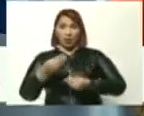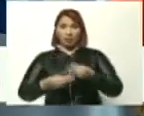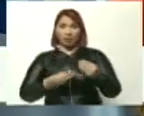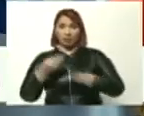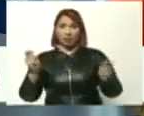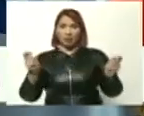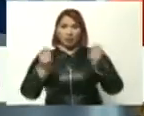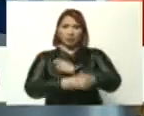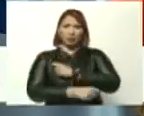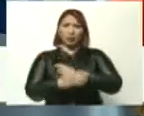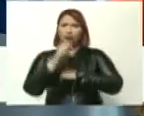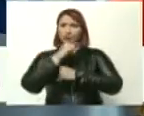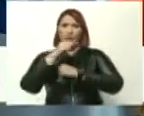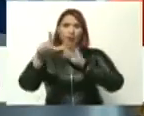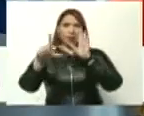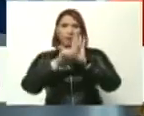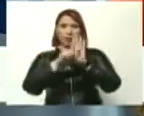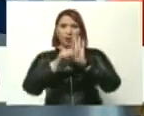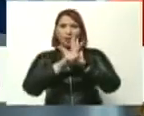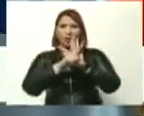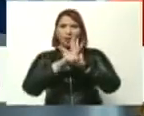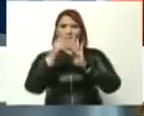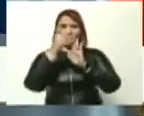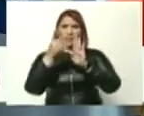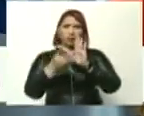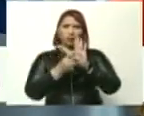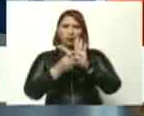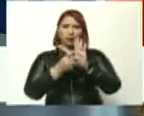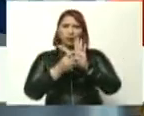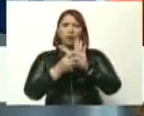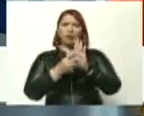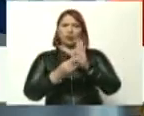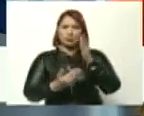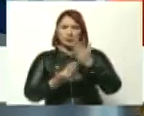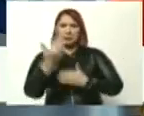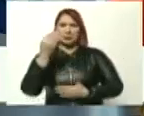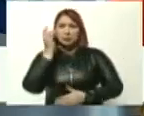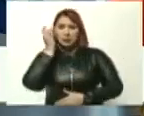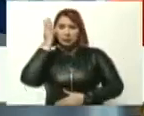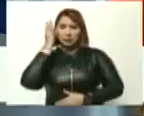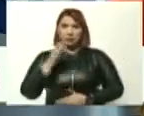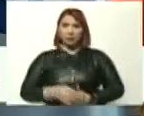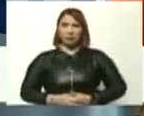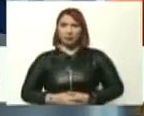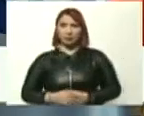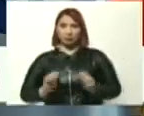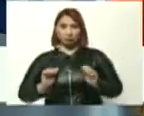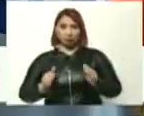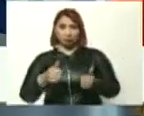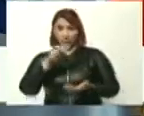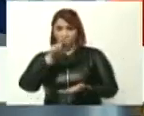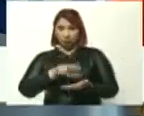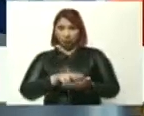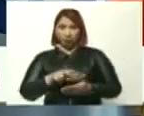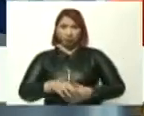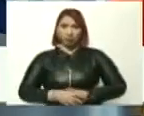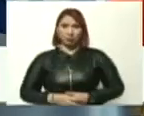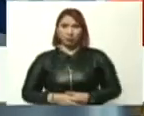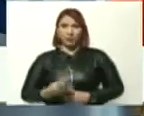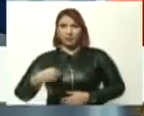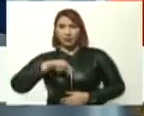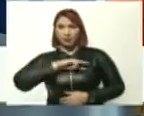alteración ilegal del documento electrónico general que se crea partiendo de esa certificación